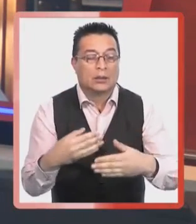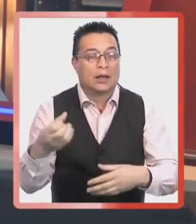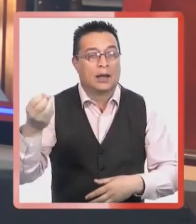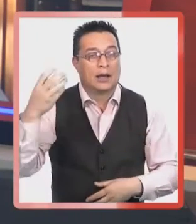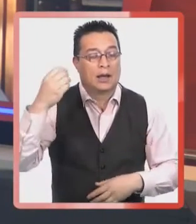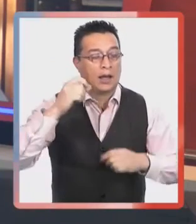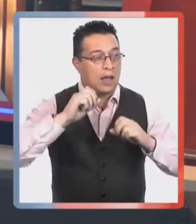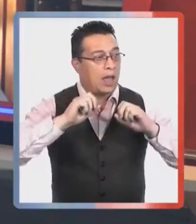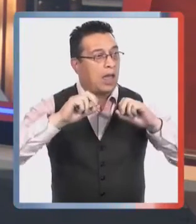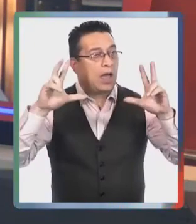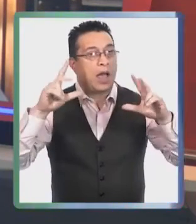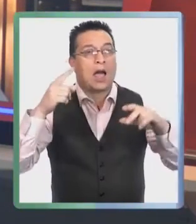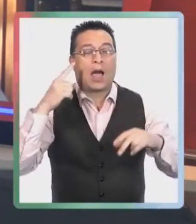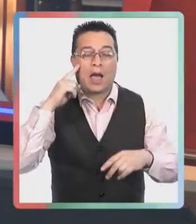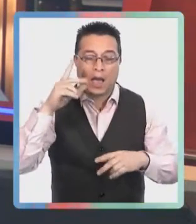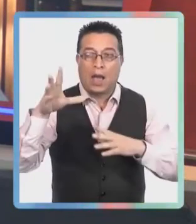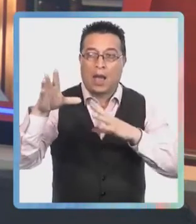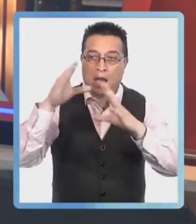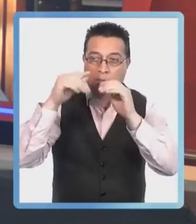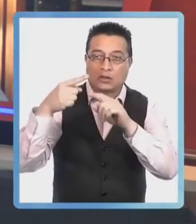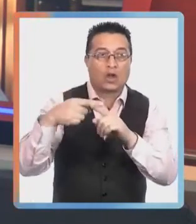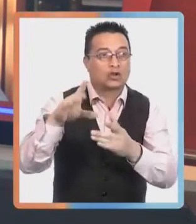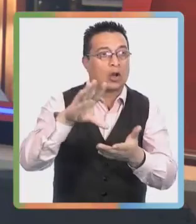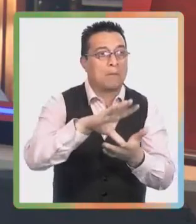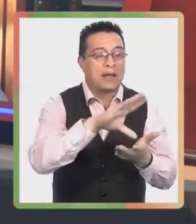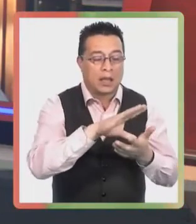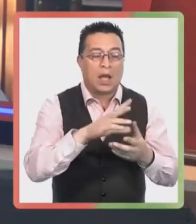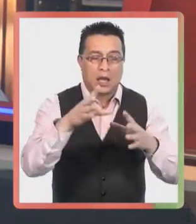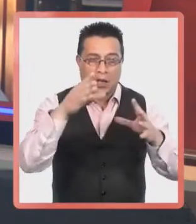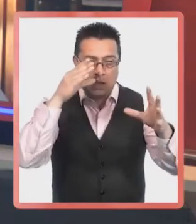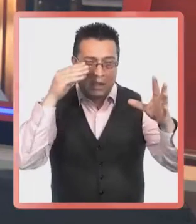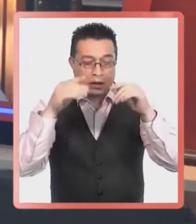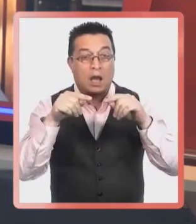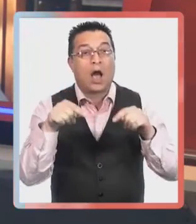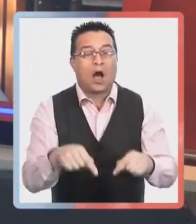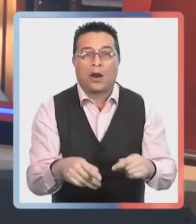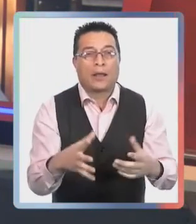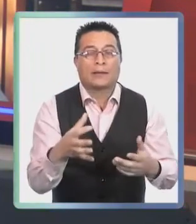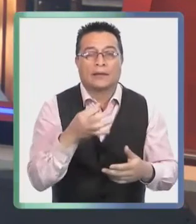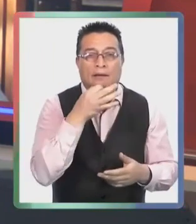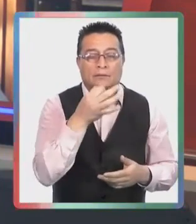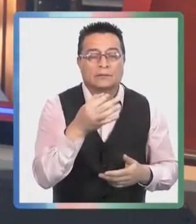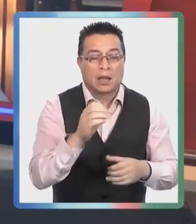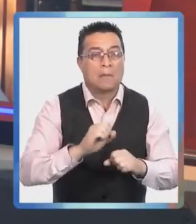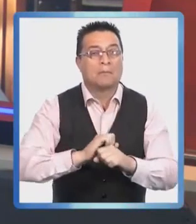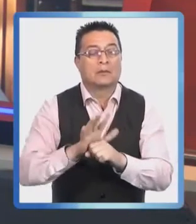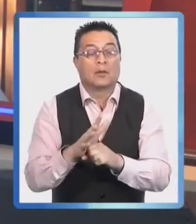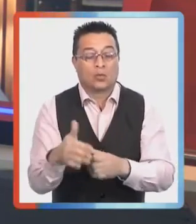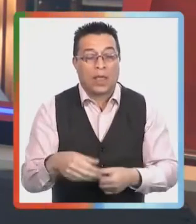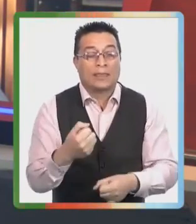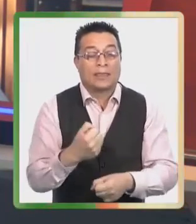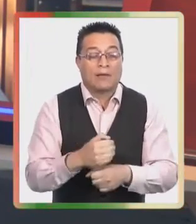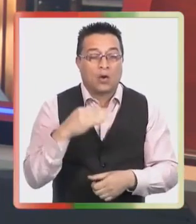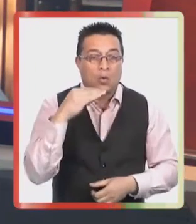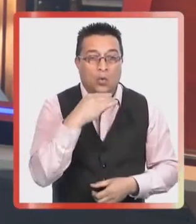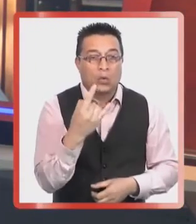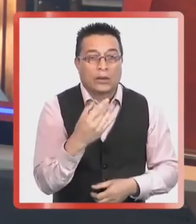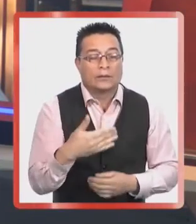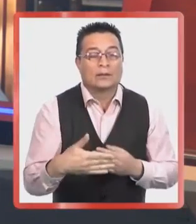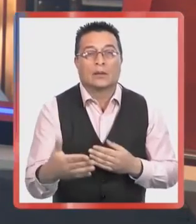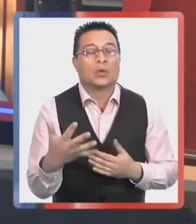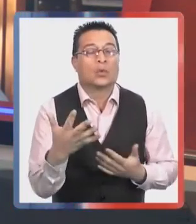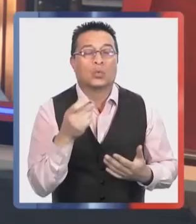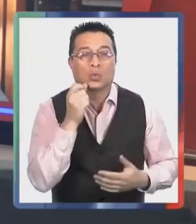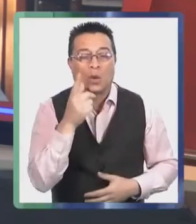que pasó el tiempo y que fuimos entendiendo de experiencias también extranjeras. Entonces, ¿qué nos dice hoy esta pandemia y cuáles son las tareas urgentes,